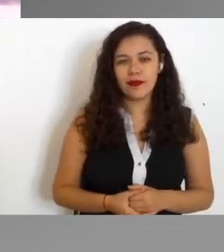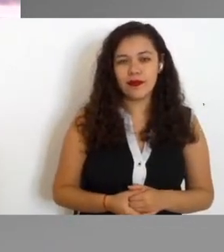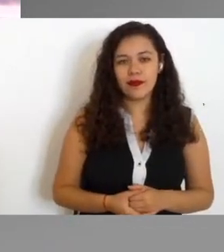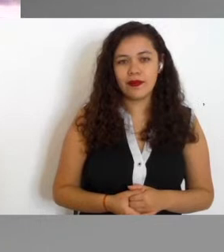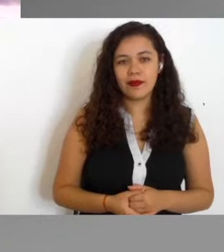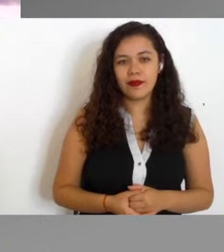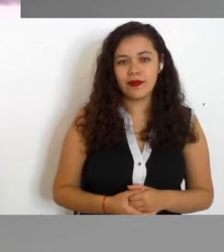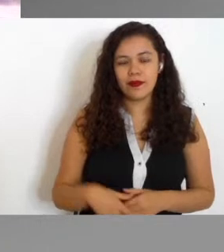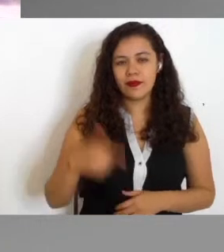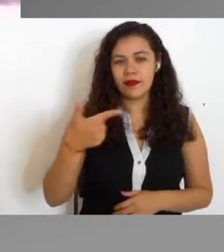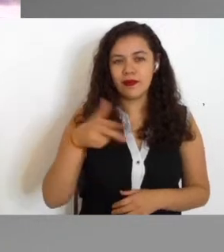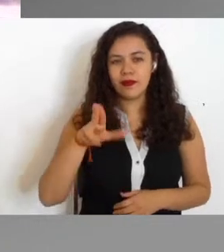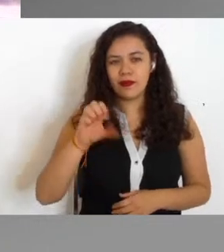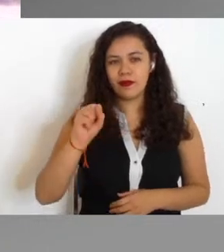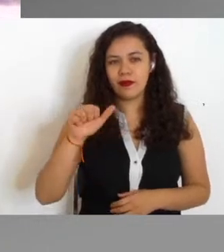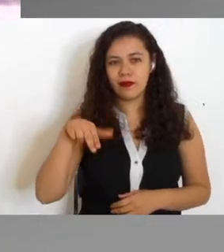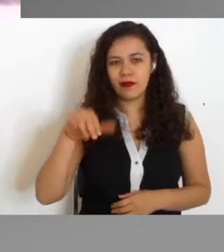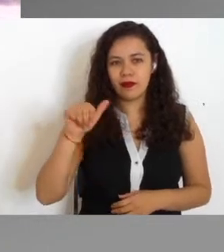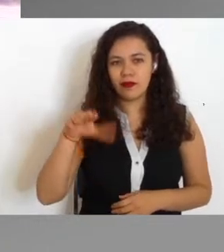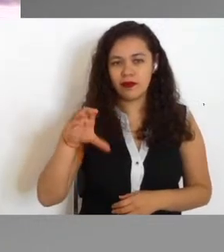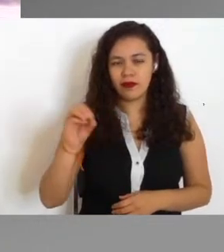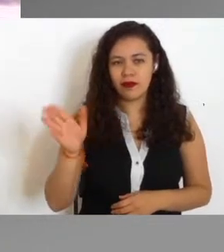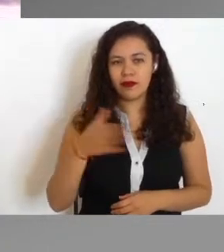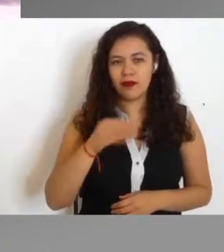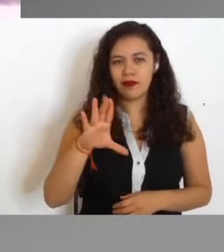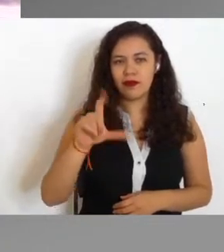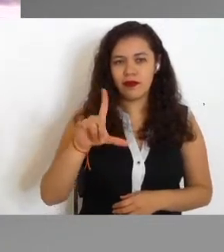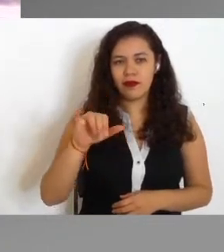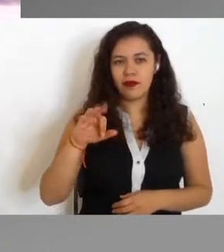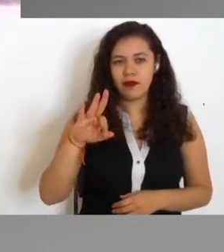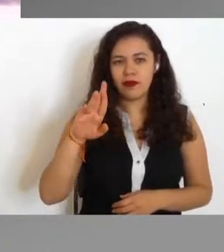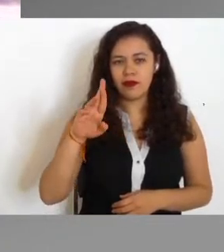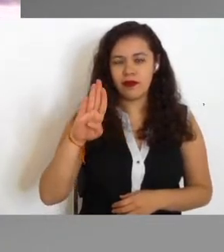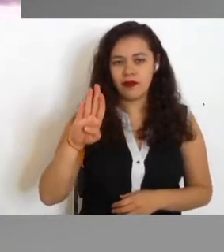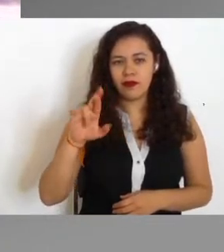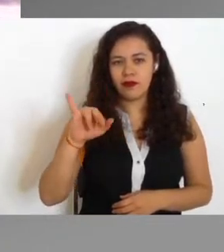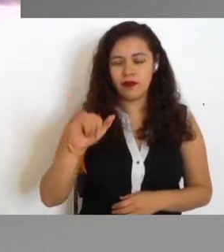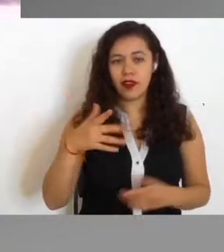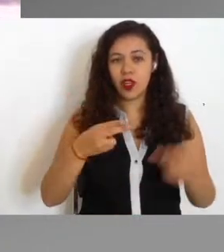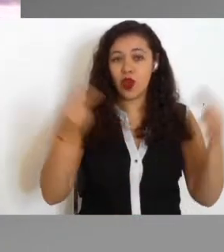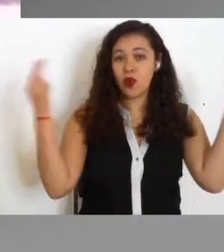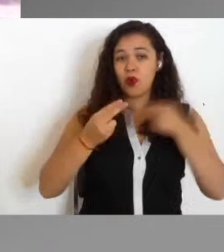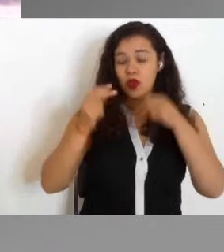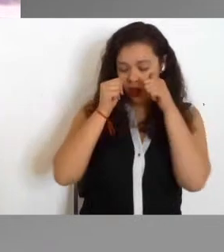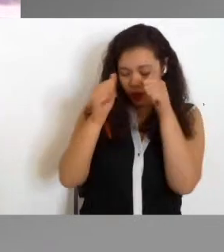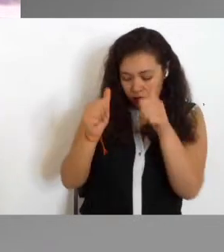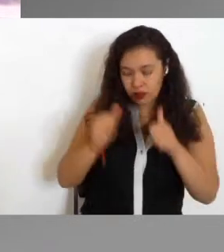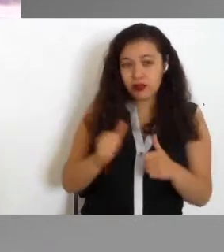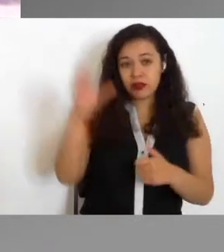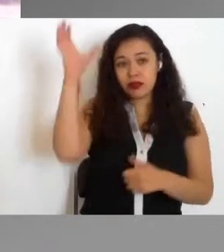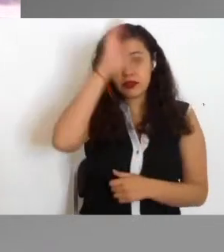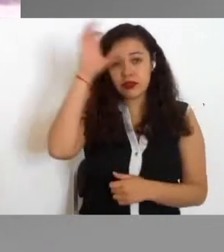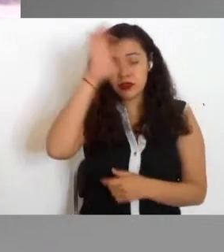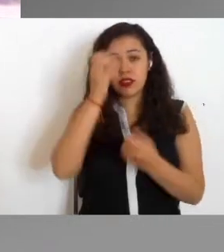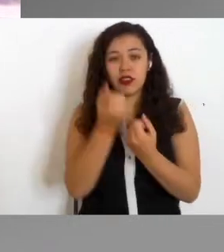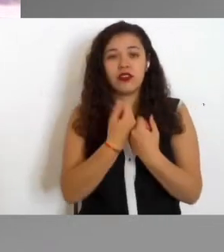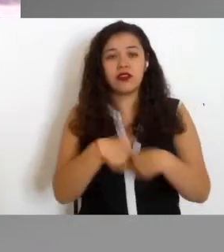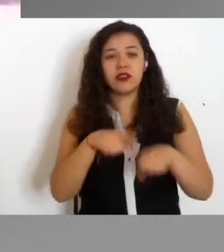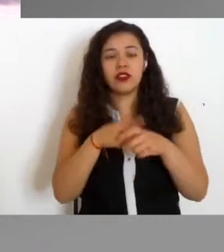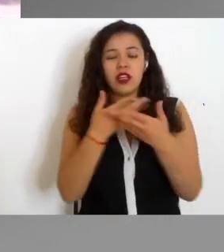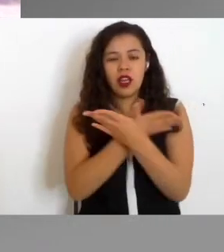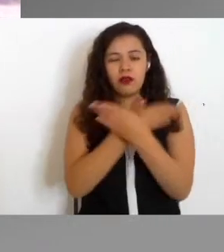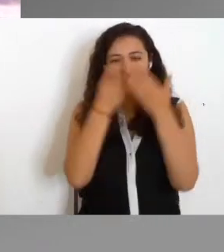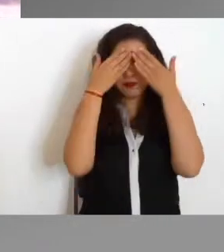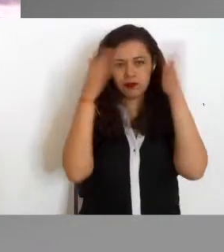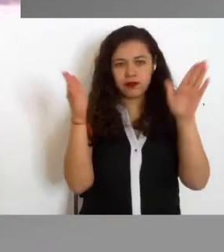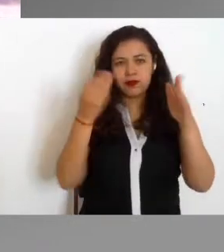Gusano Colibrí Albañil del Reino comenta, es urgente que quieran escucharnos, que la cultura y sociedad se abra y nos deje ejercer nuestro derecho